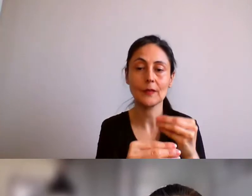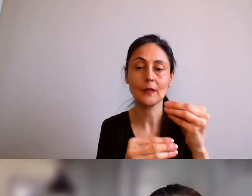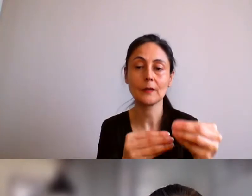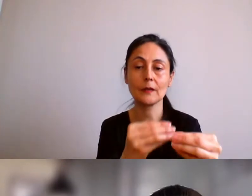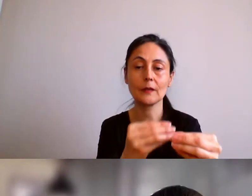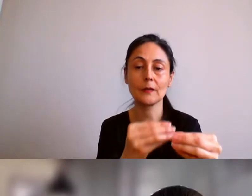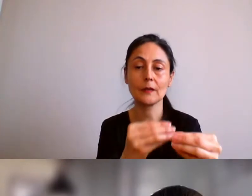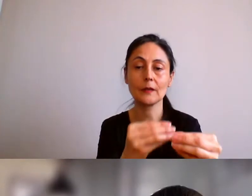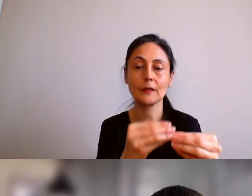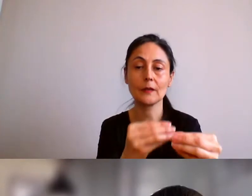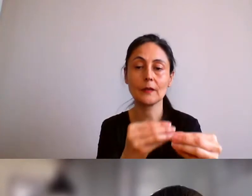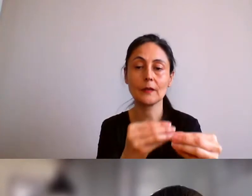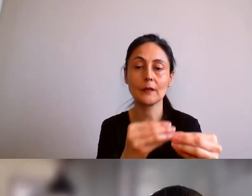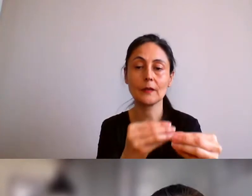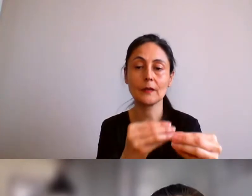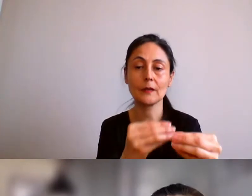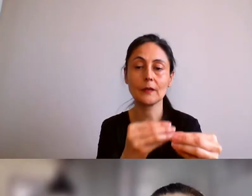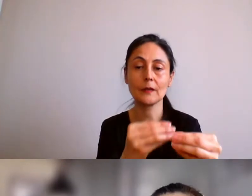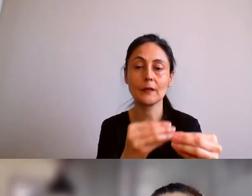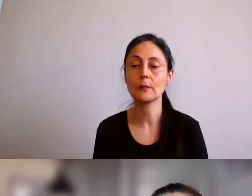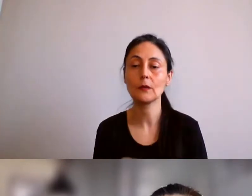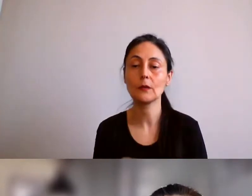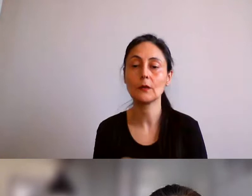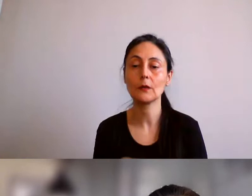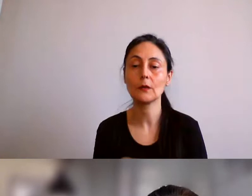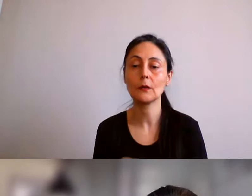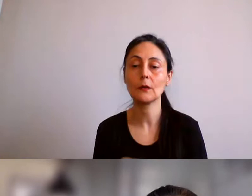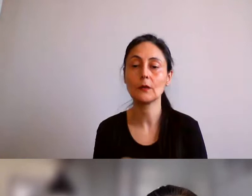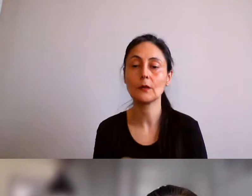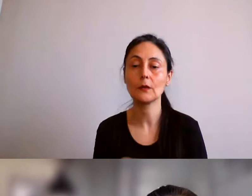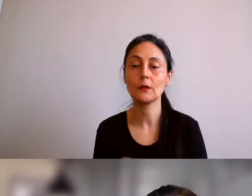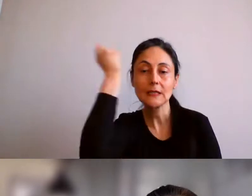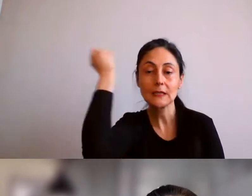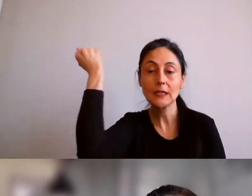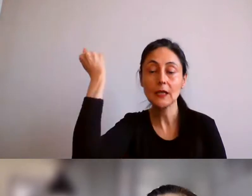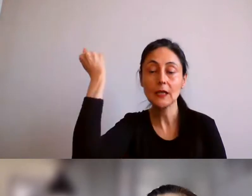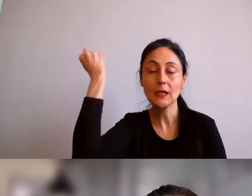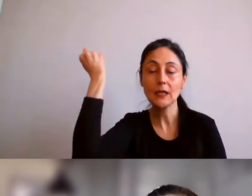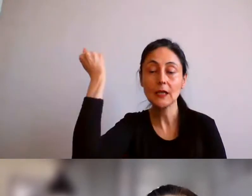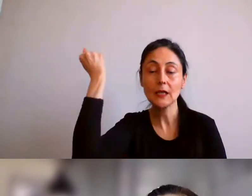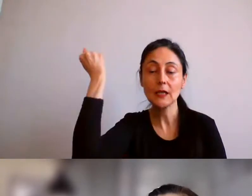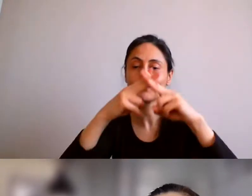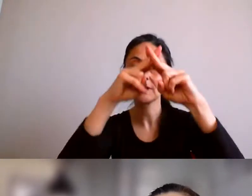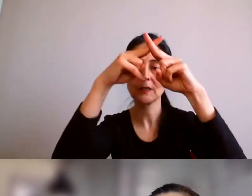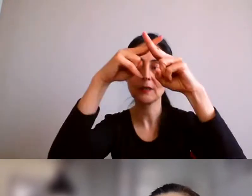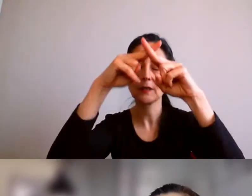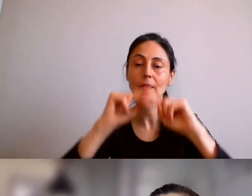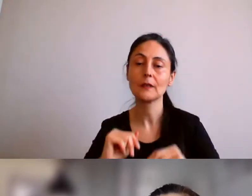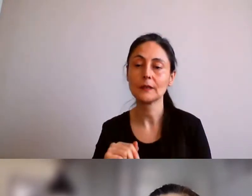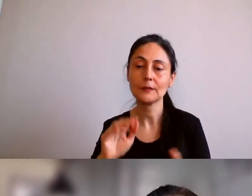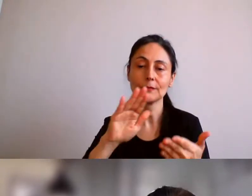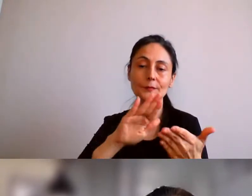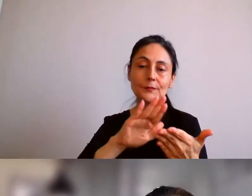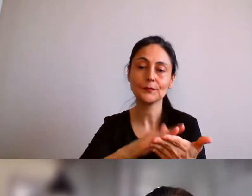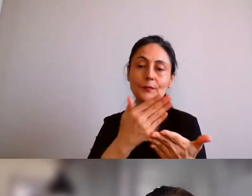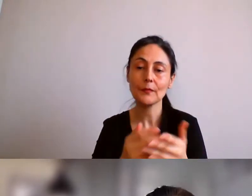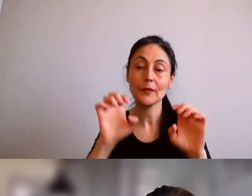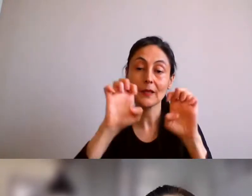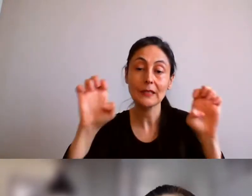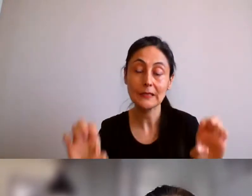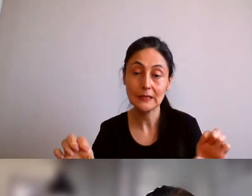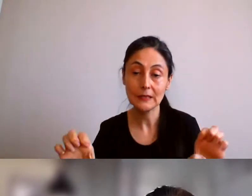pregrado, creo que nos va a dar un sello importante para cómo construir un sistema sanitario mucho más enfocado